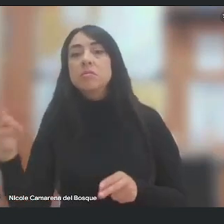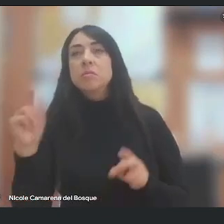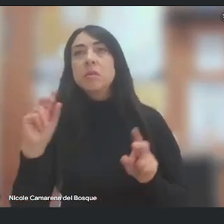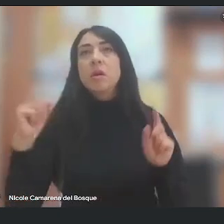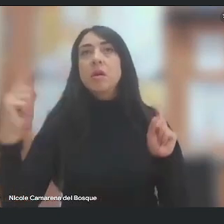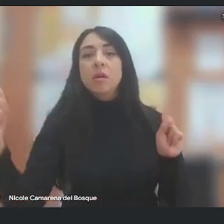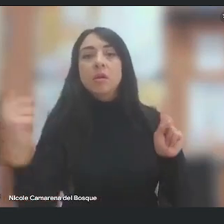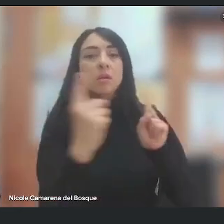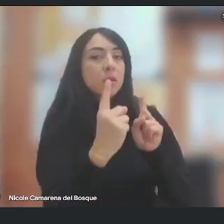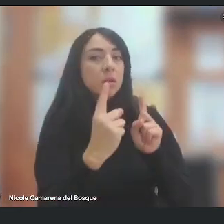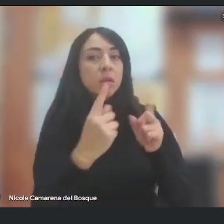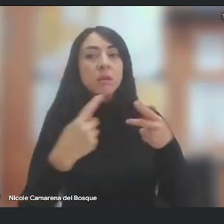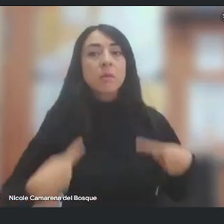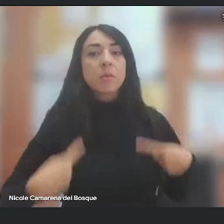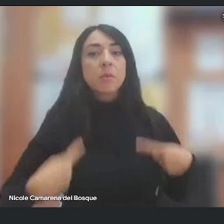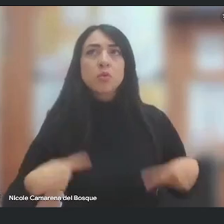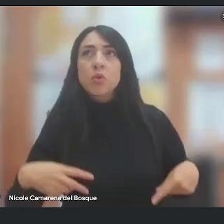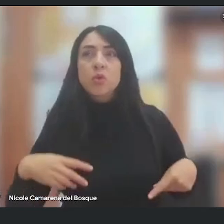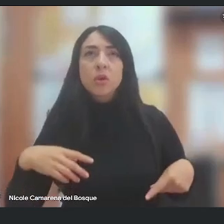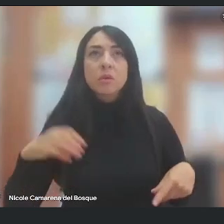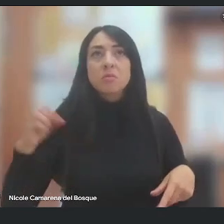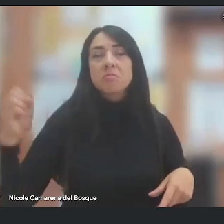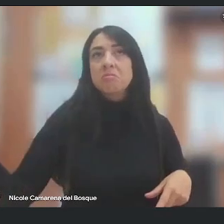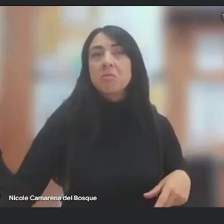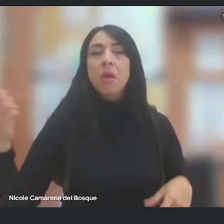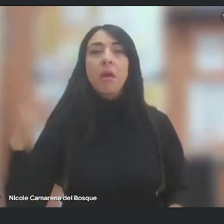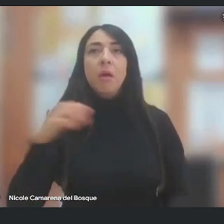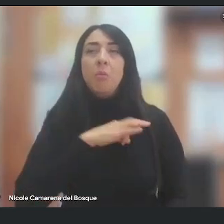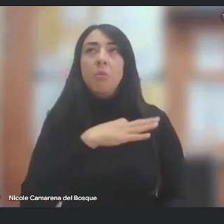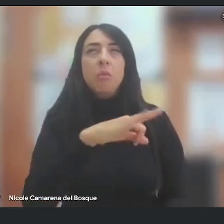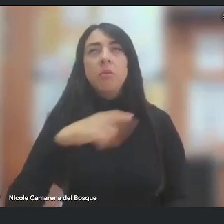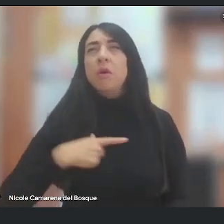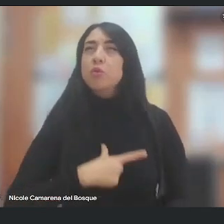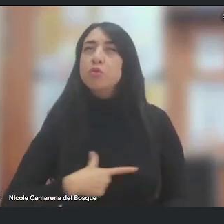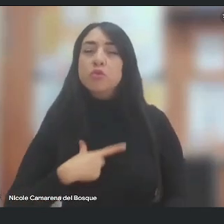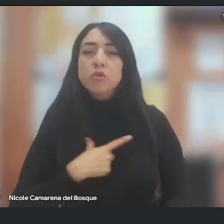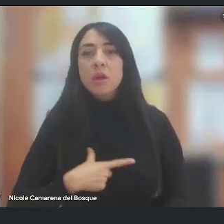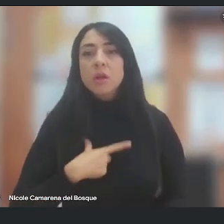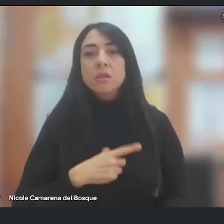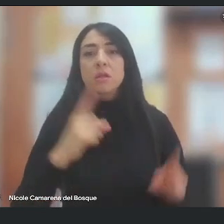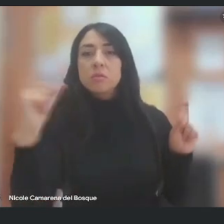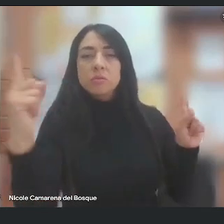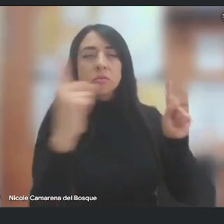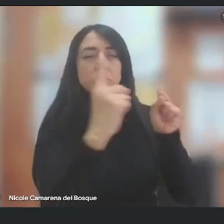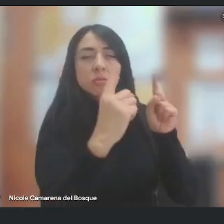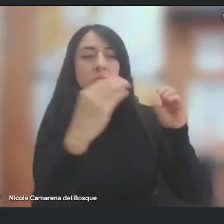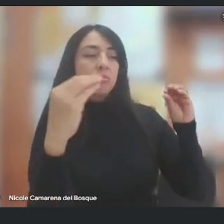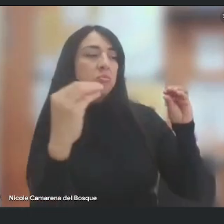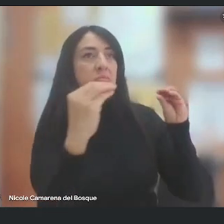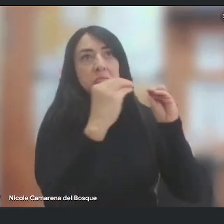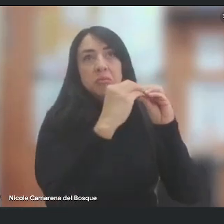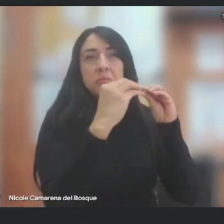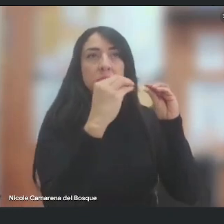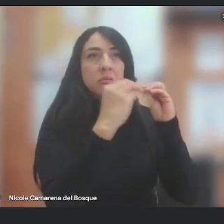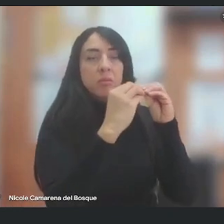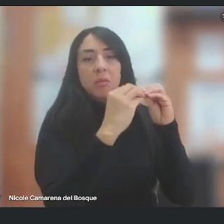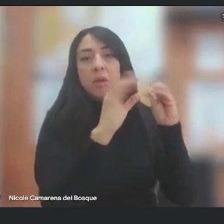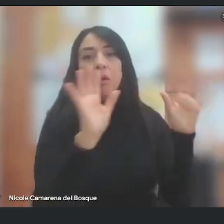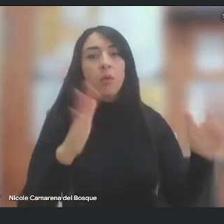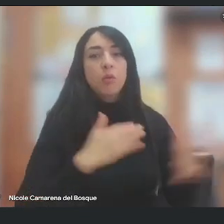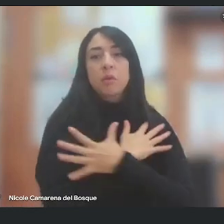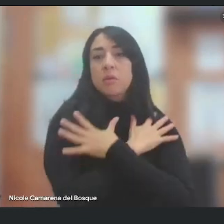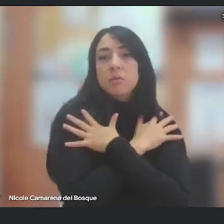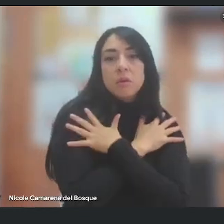significa que va a haber genitalidad. Entonces, existen otras conductas como fantasías, como el enamoramiento, como el deseo